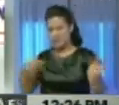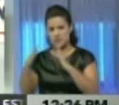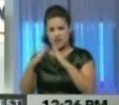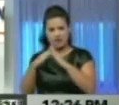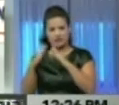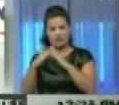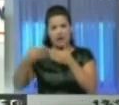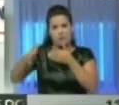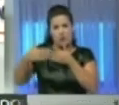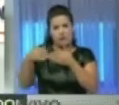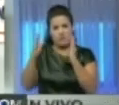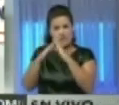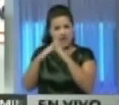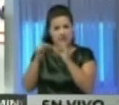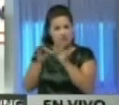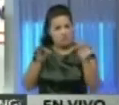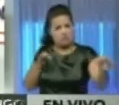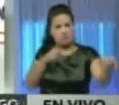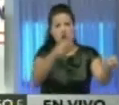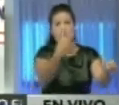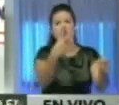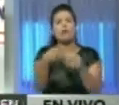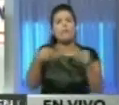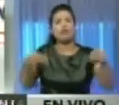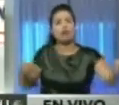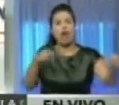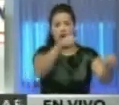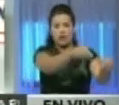puerta, de mi casa.